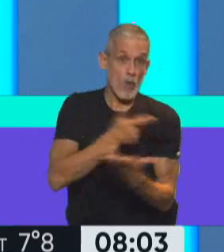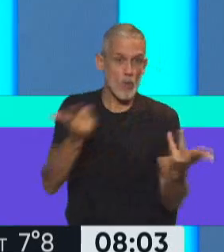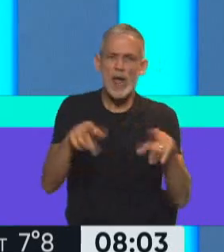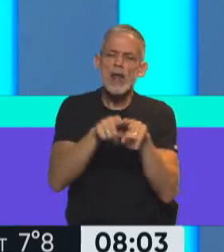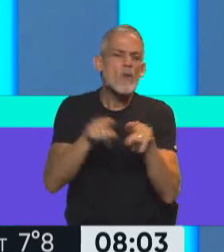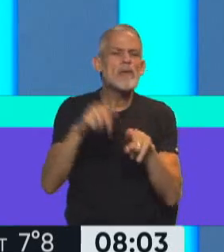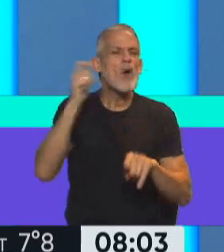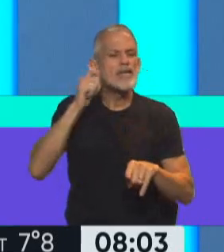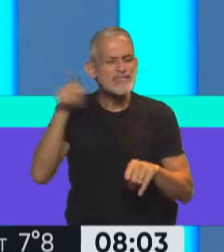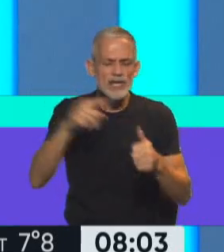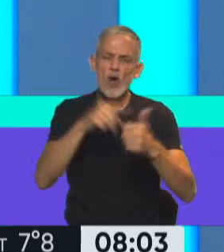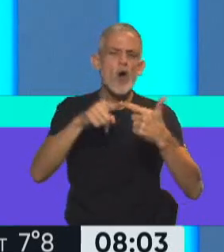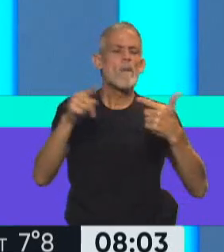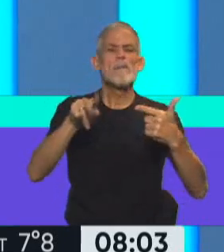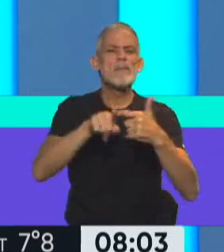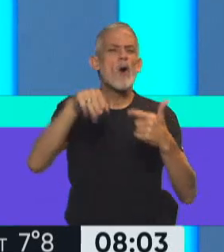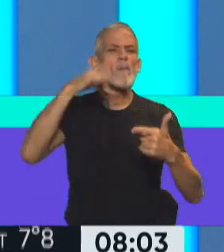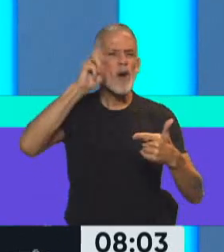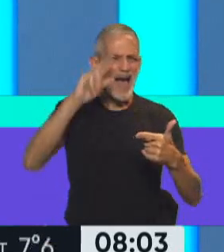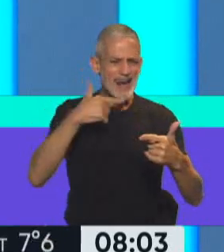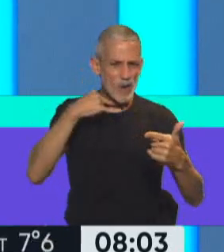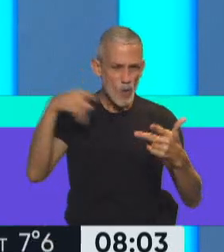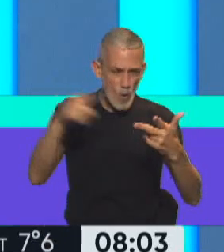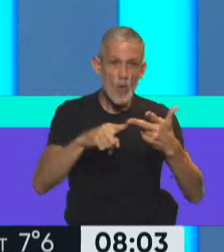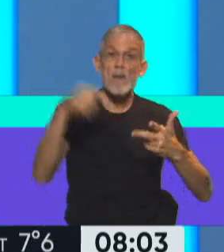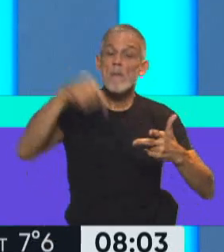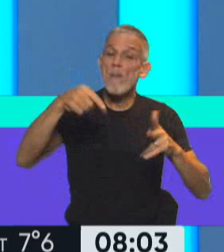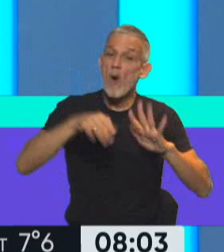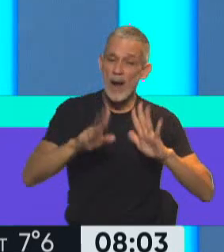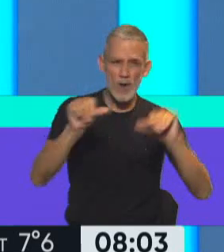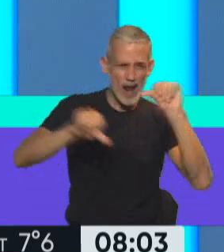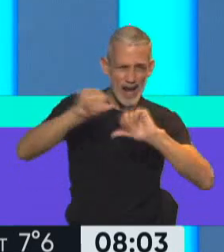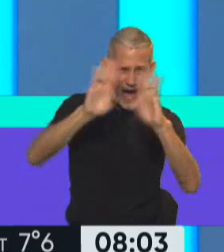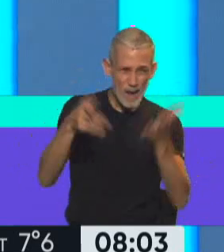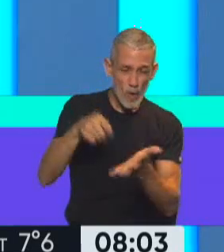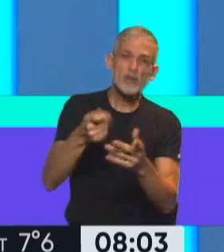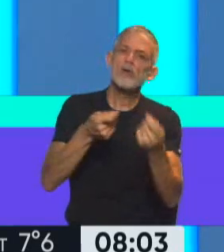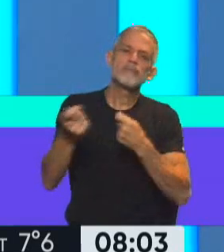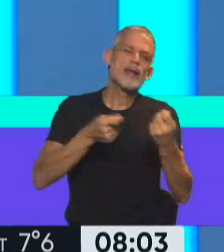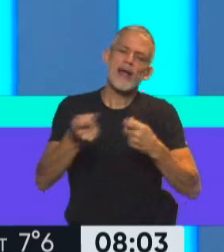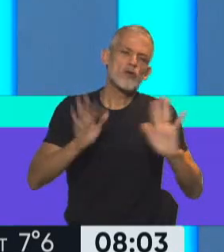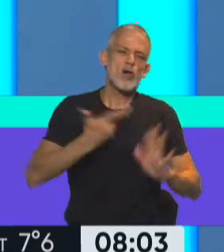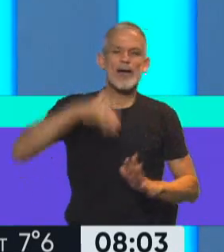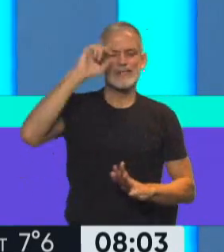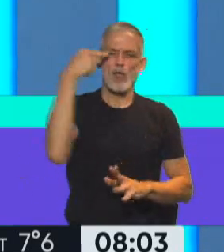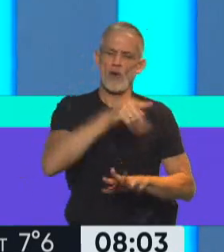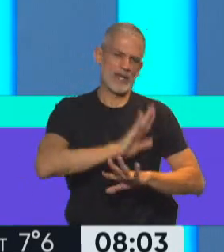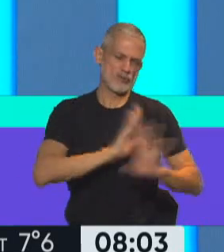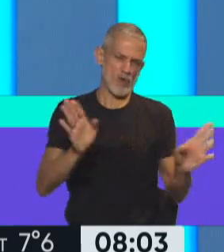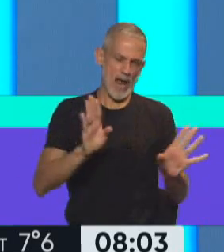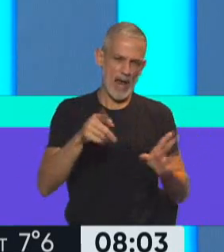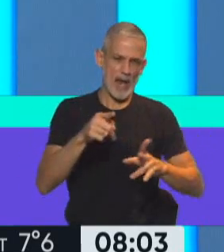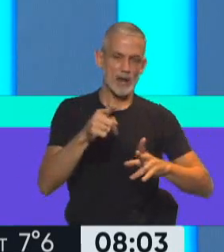pasó con Kicillof, lo mismo pasó con Morales. Lo cierto es que por ahora los laboratorios están negociando con los estados nacionales, todavía